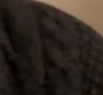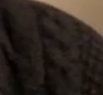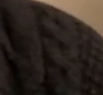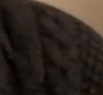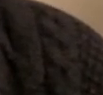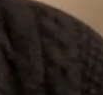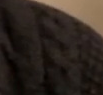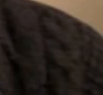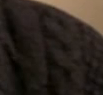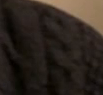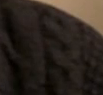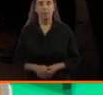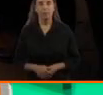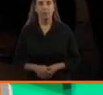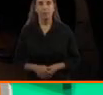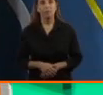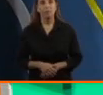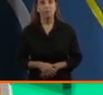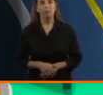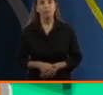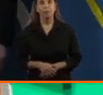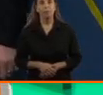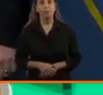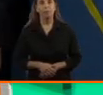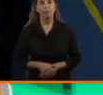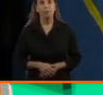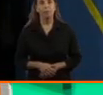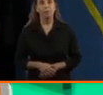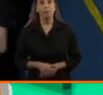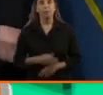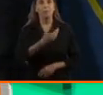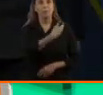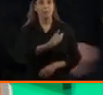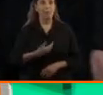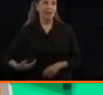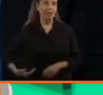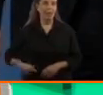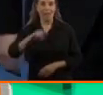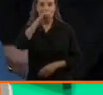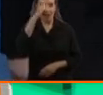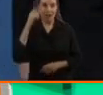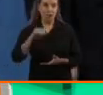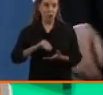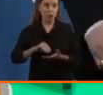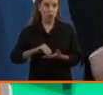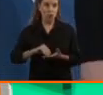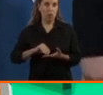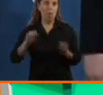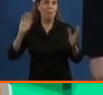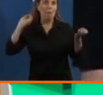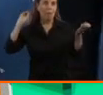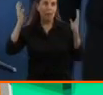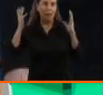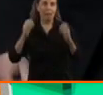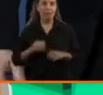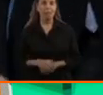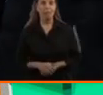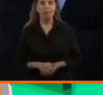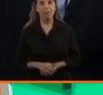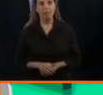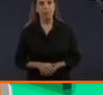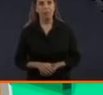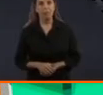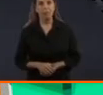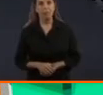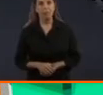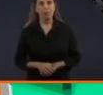en general estos temas son difíciles de entender para la gente. O sea, hay una concepción bastante genérica de lo que sería una revisión del gasto. Ahí creo que más o menos la